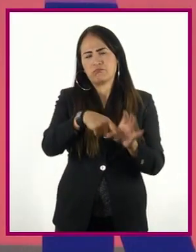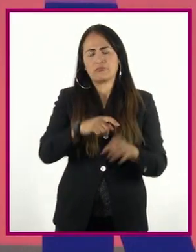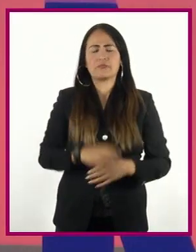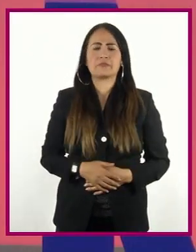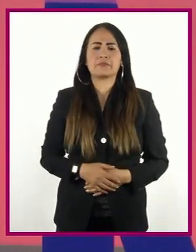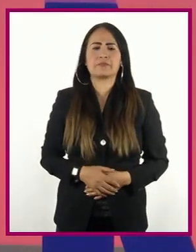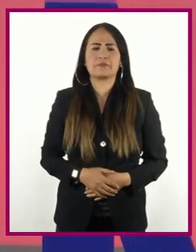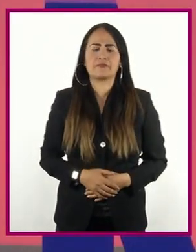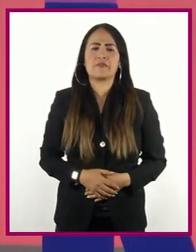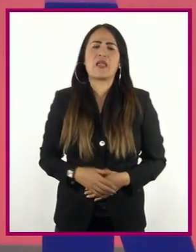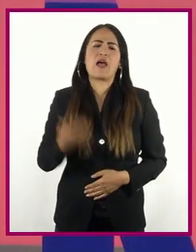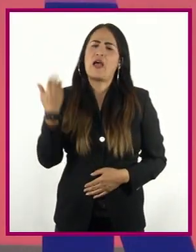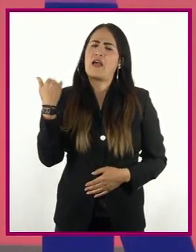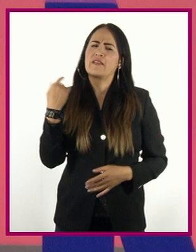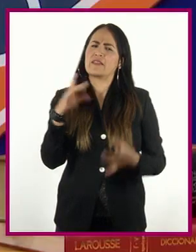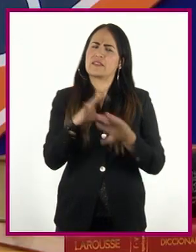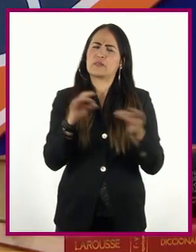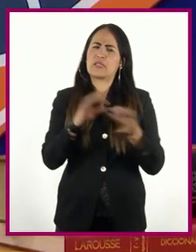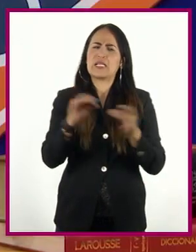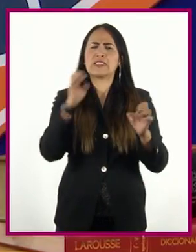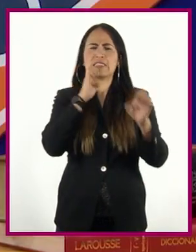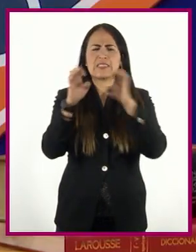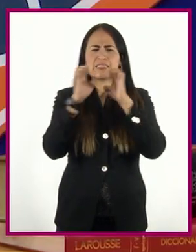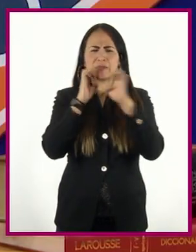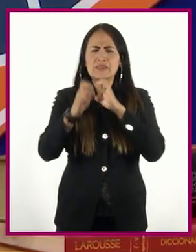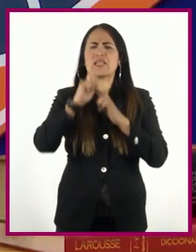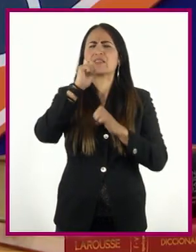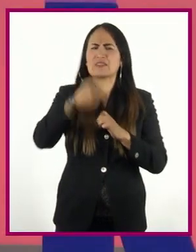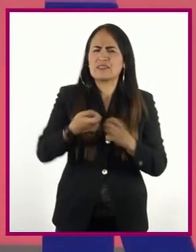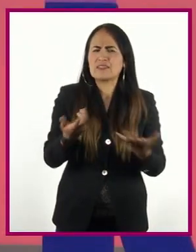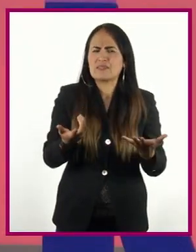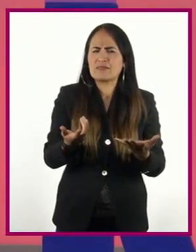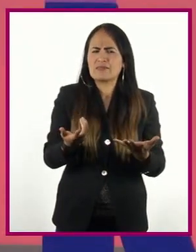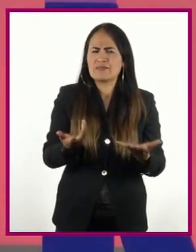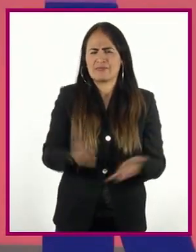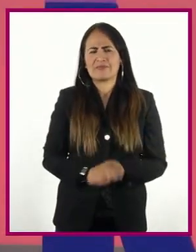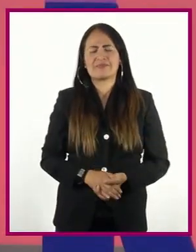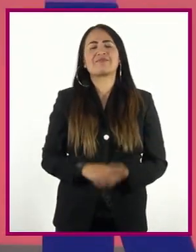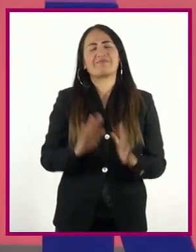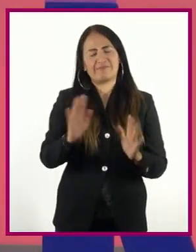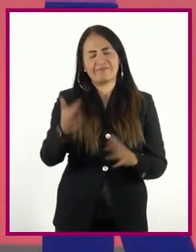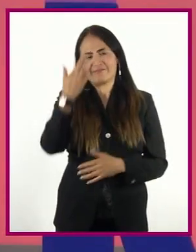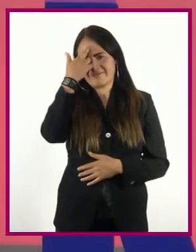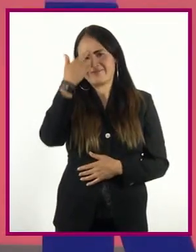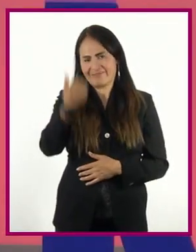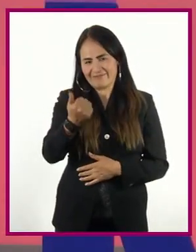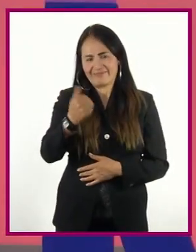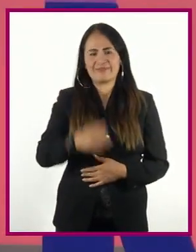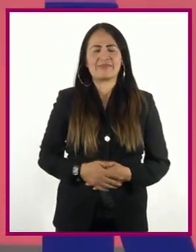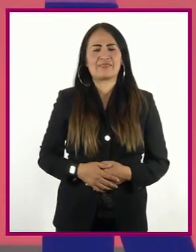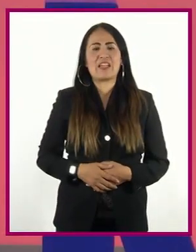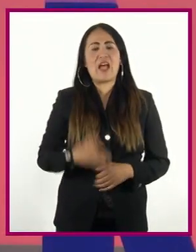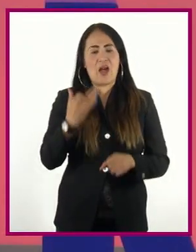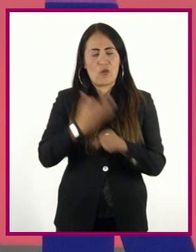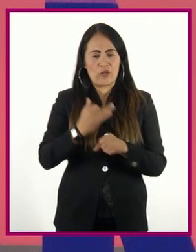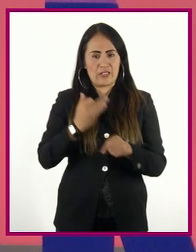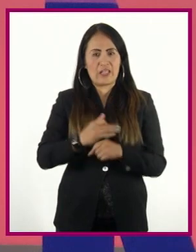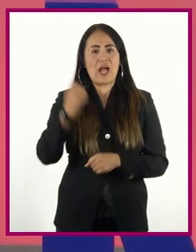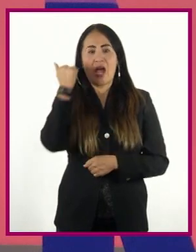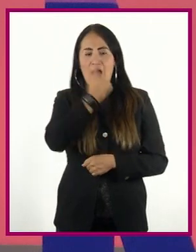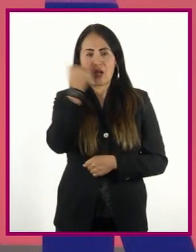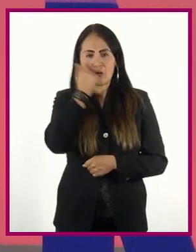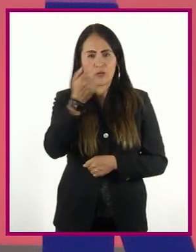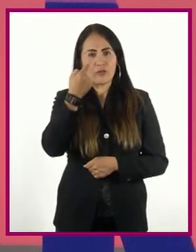hablando de las entrevistas y no hemos definido qué son. Tienes razón. Los invito, alumnas y alumnos,